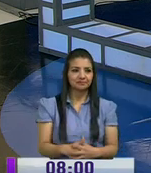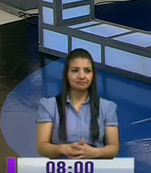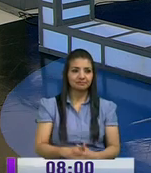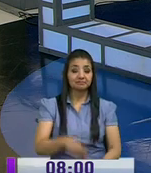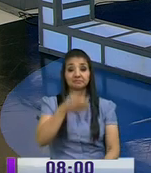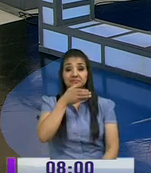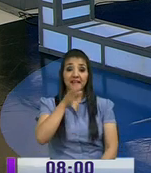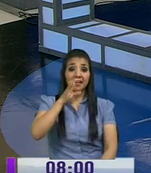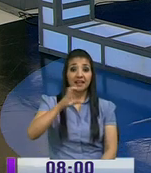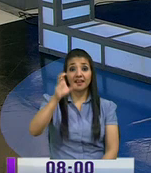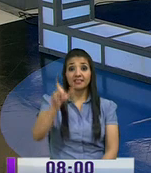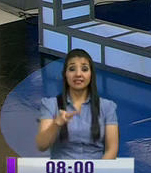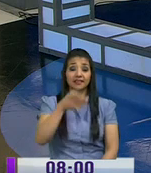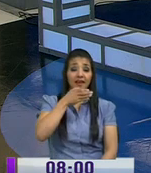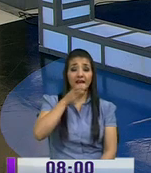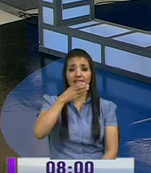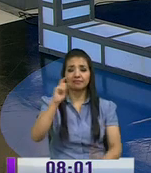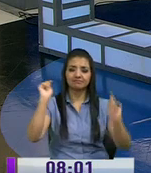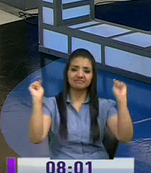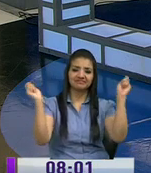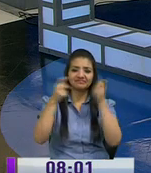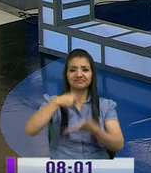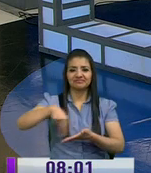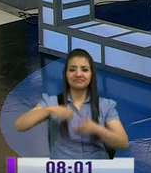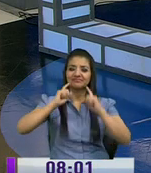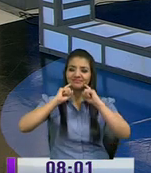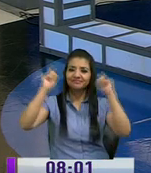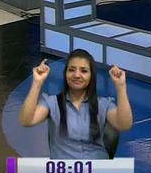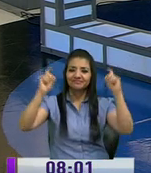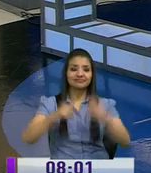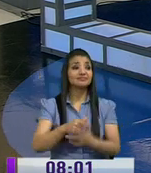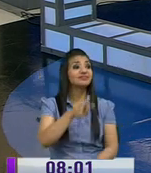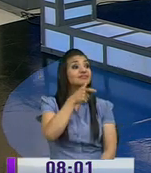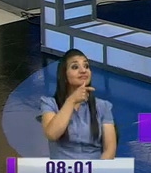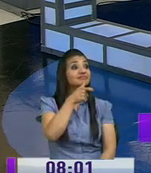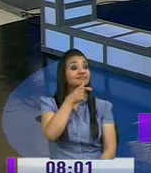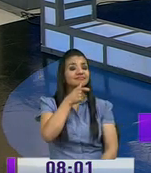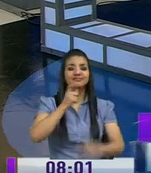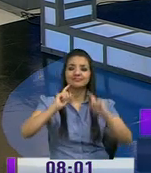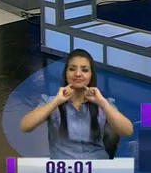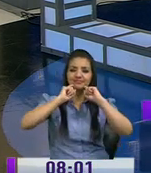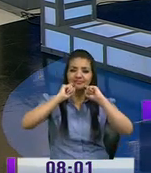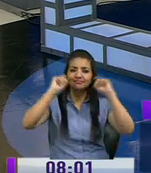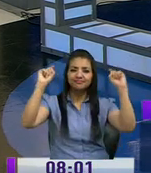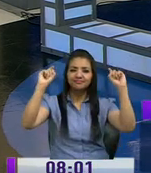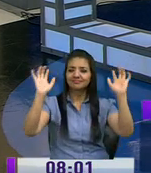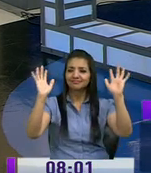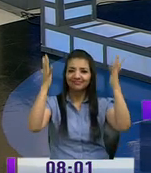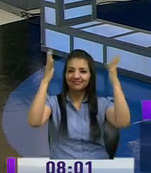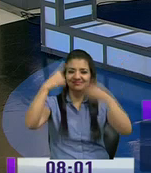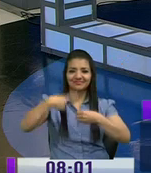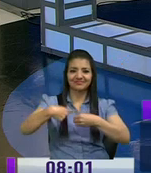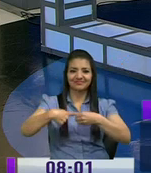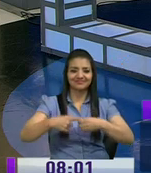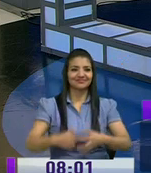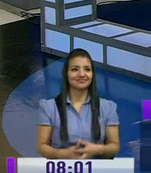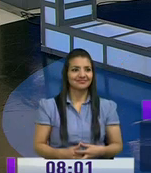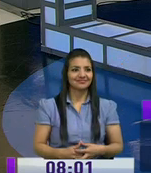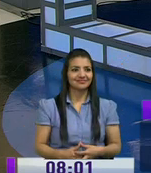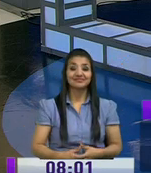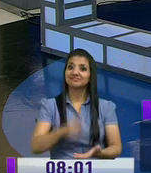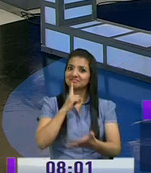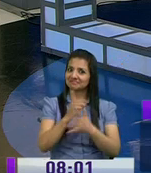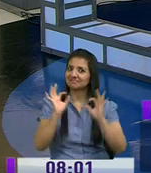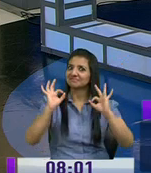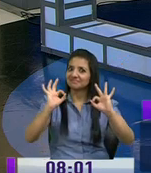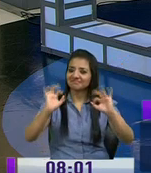de primera para farrear y gritar. ¿Qué hay que gritar? ¡Que viva Quito! ¡Eso, caramba,